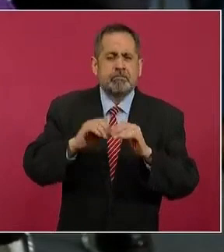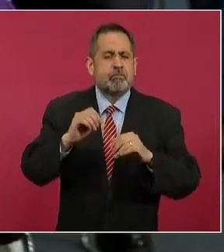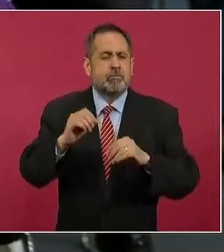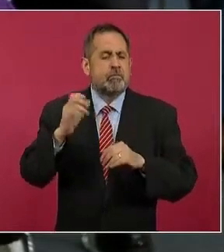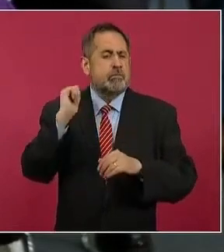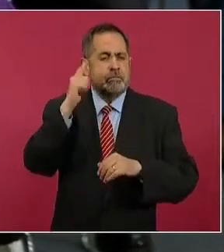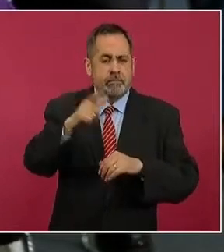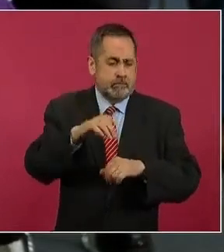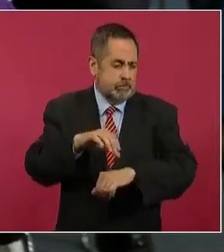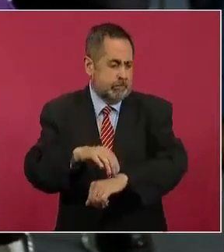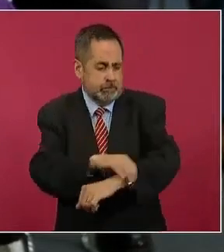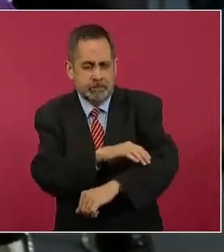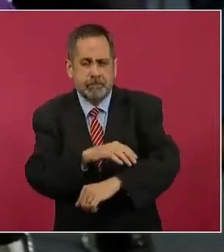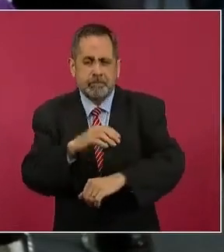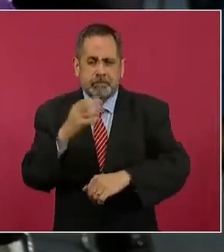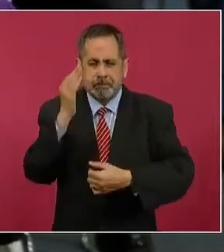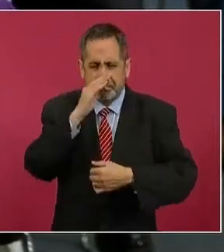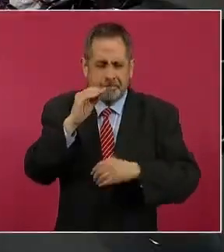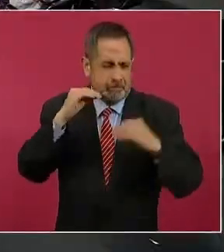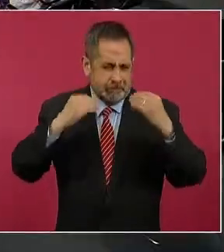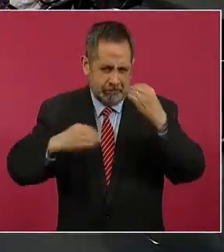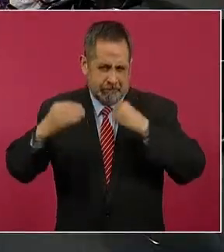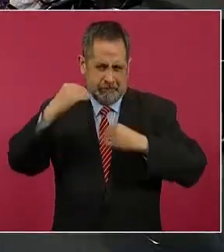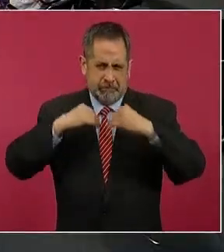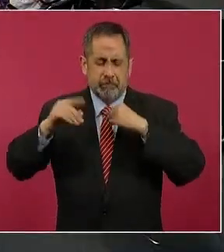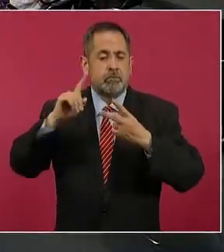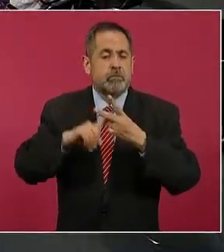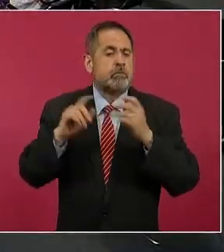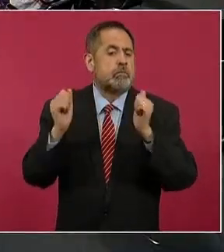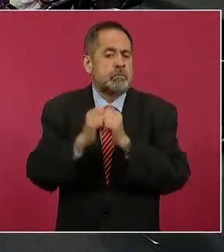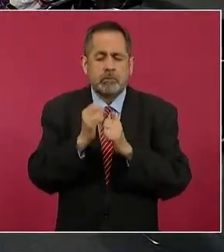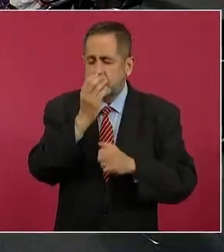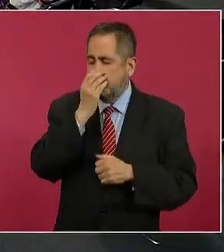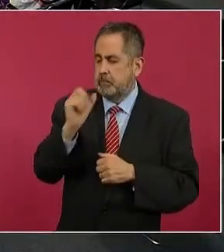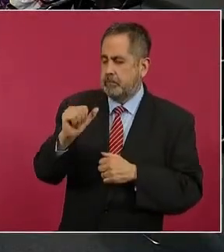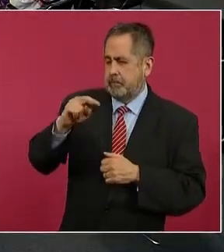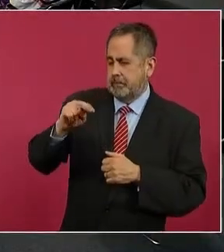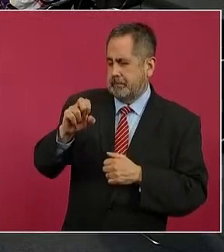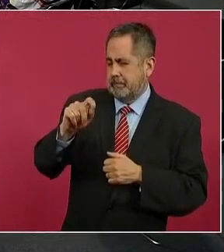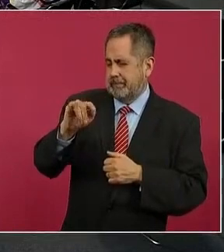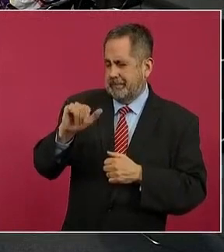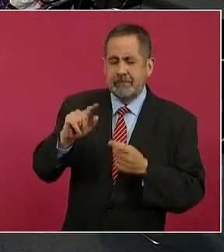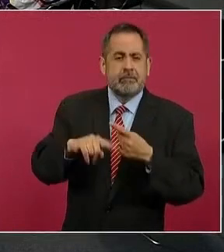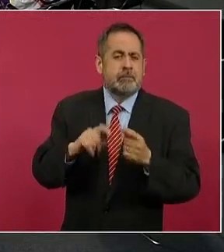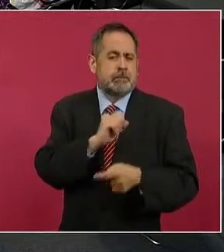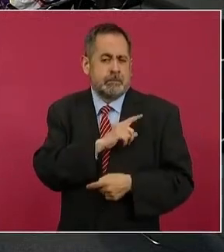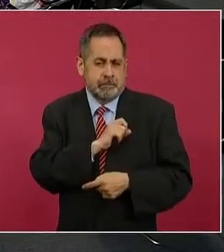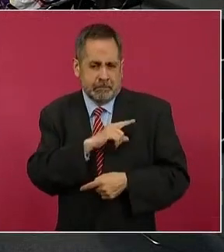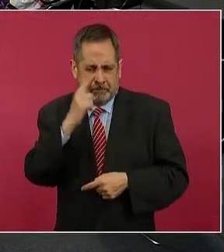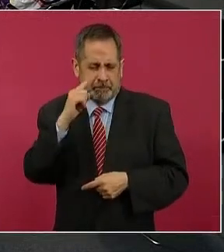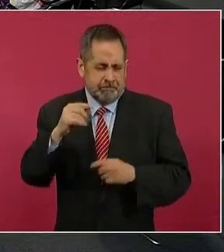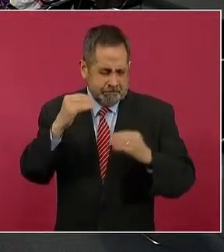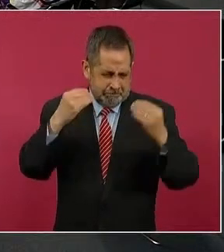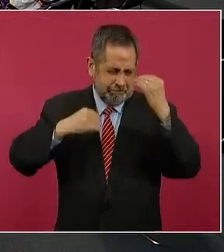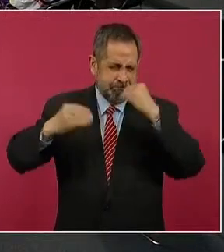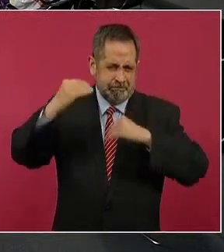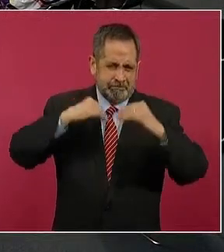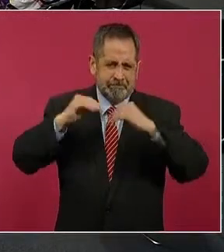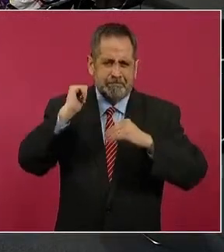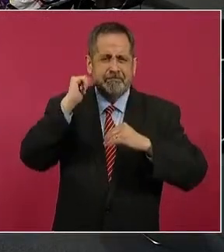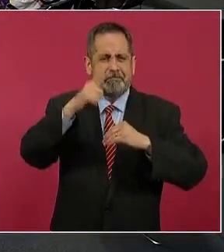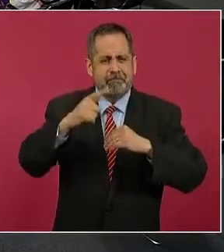algún insumo que tuviera que ver con la anestesia o estas agujas que se utilizan para hacer la punción en